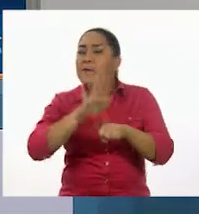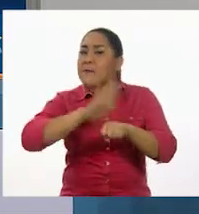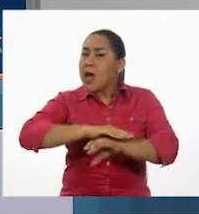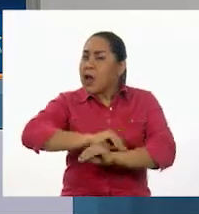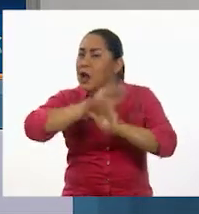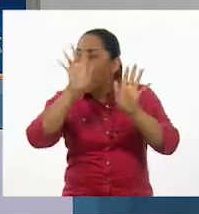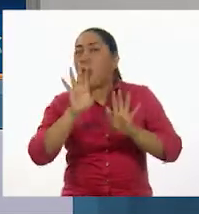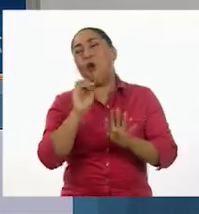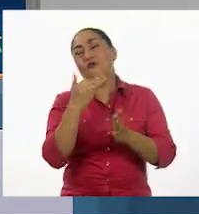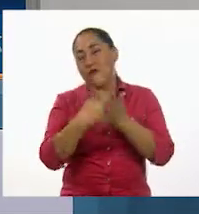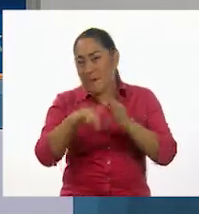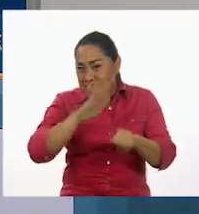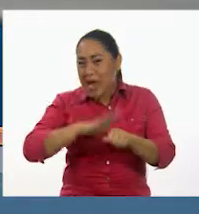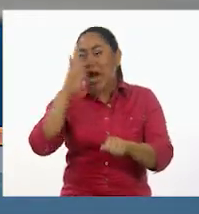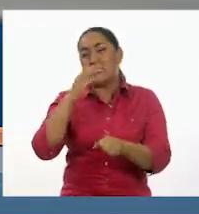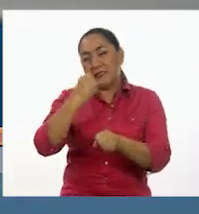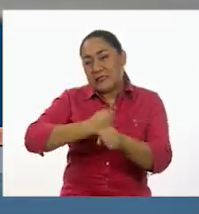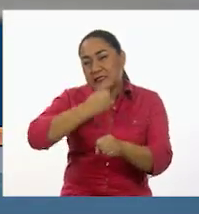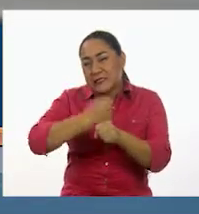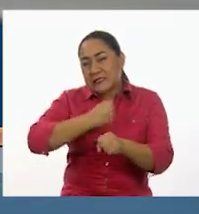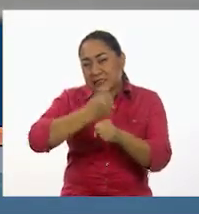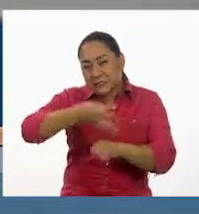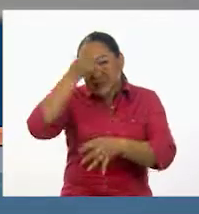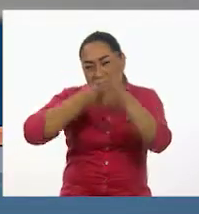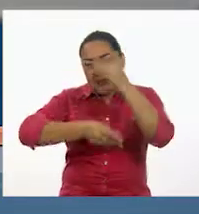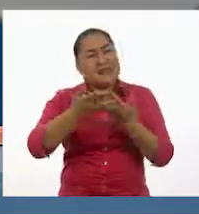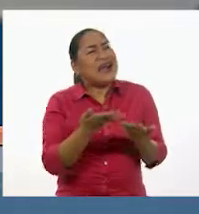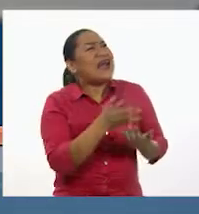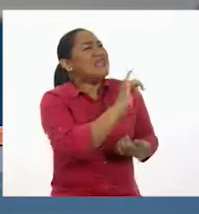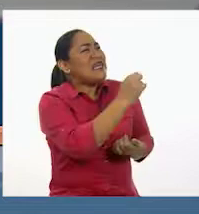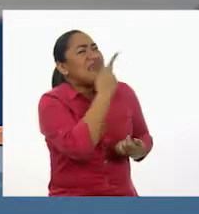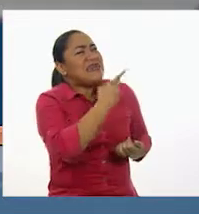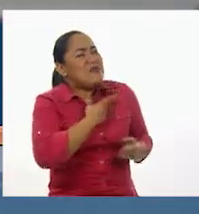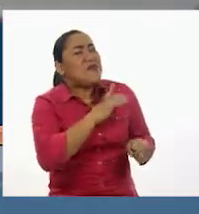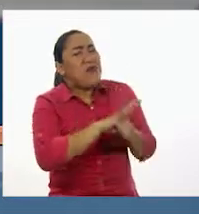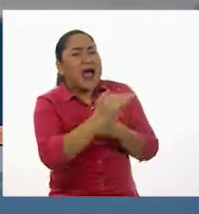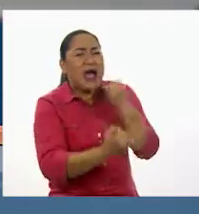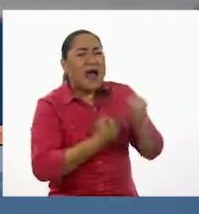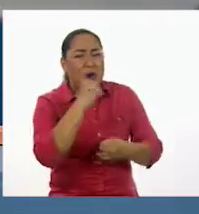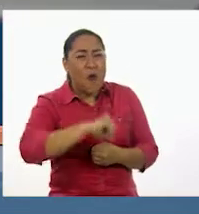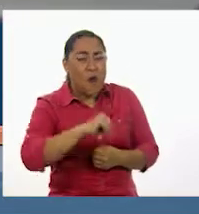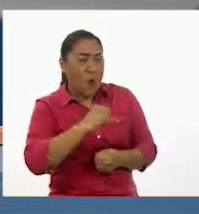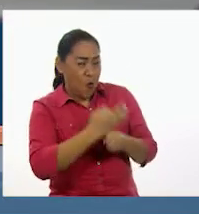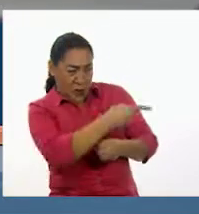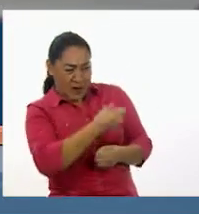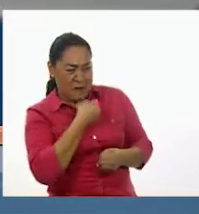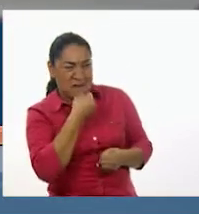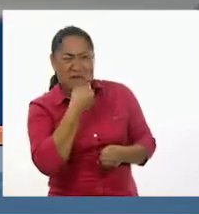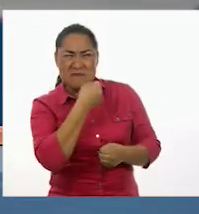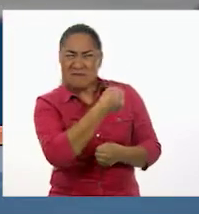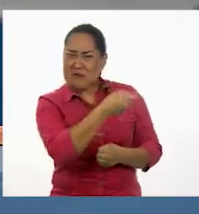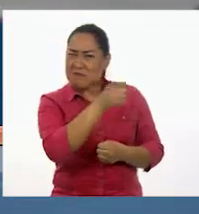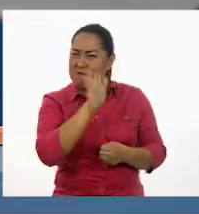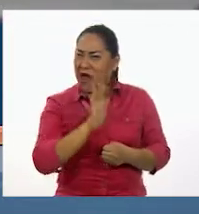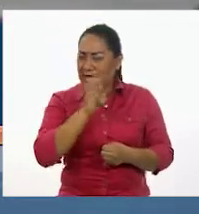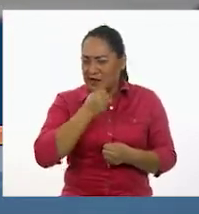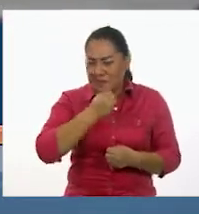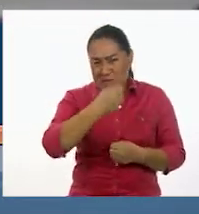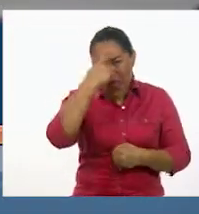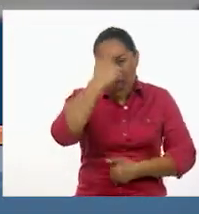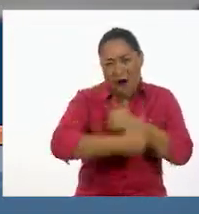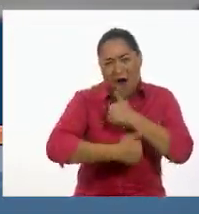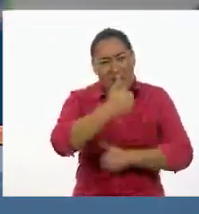los que necesitamos reforzar. Ay, pero ya díganos qué vamos a jugar, maestra, porque con ese micrófono parece un programa de concursos